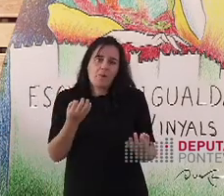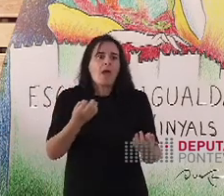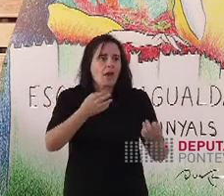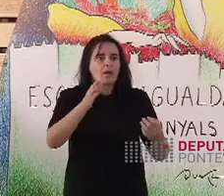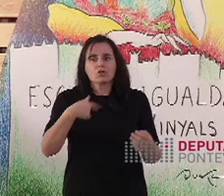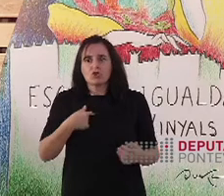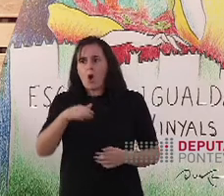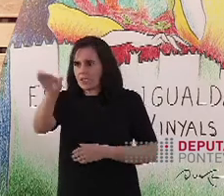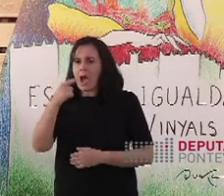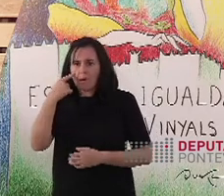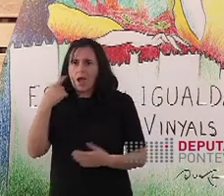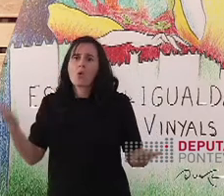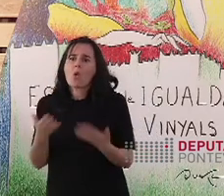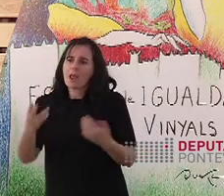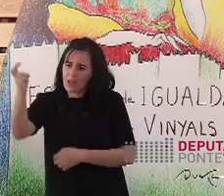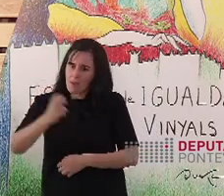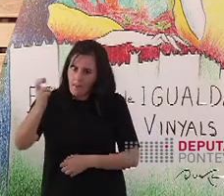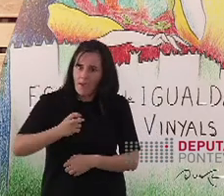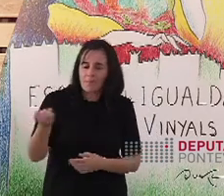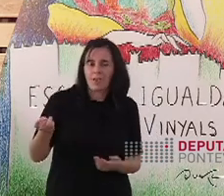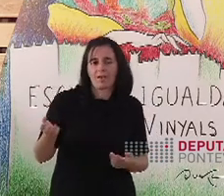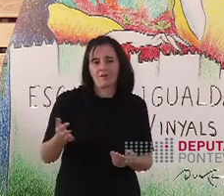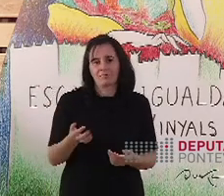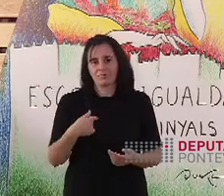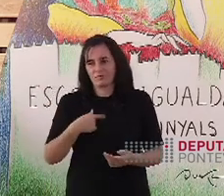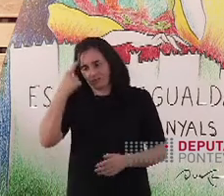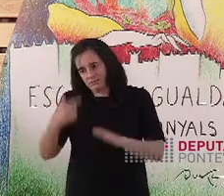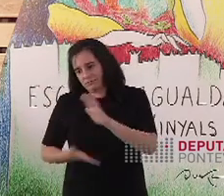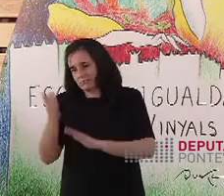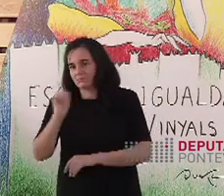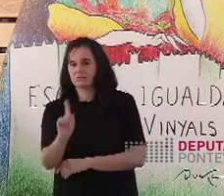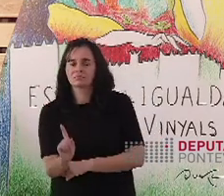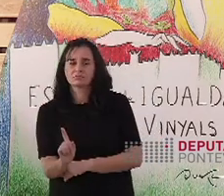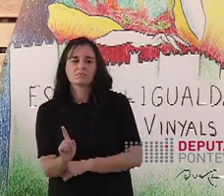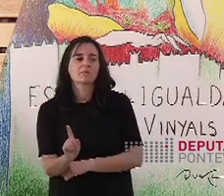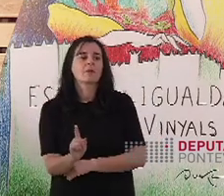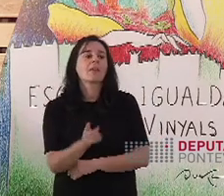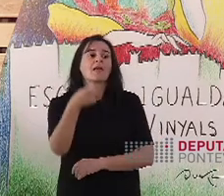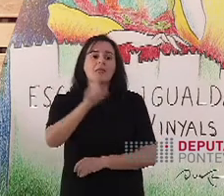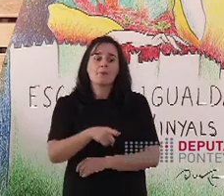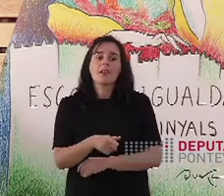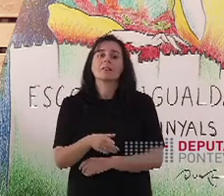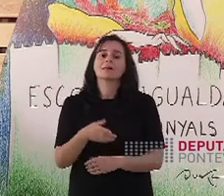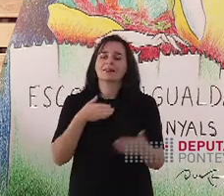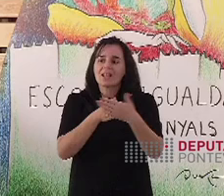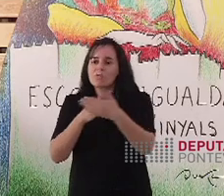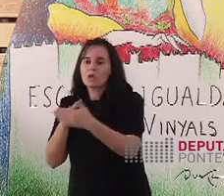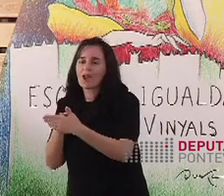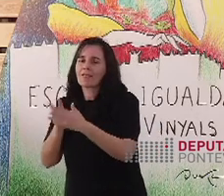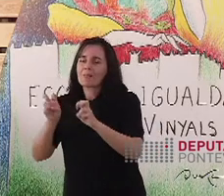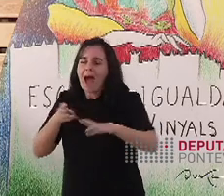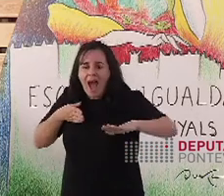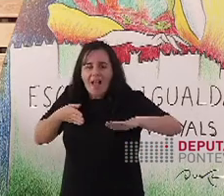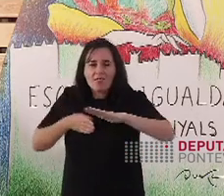que despois se vai a ir. É dicir, imaginádevos. E despois está tamén a dificultade que se pode dar incluso ao propio acceso, porque